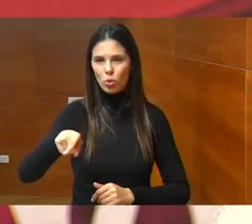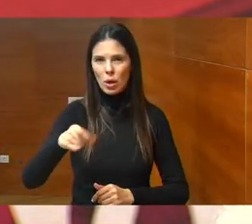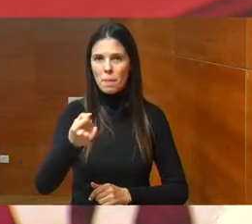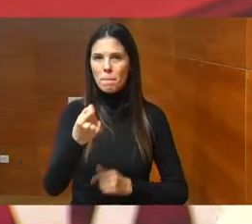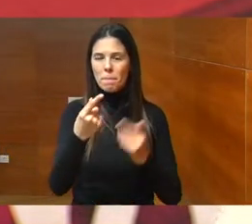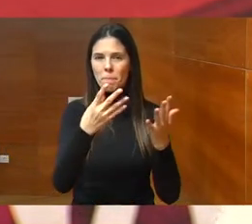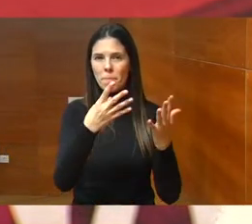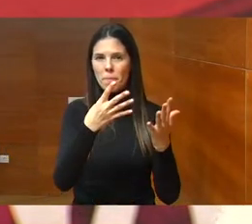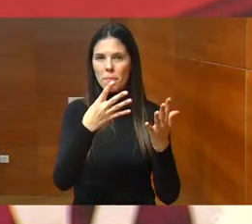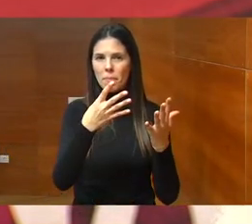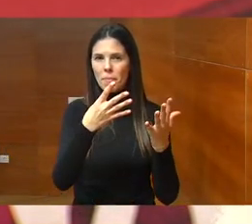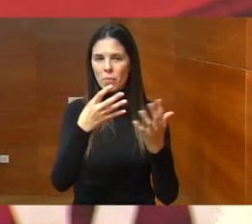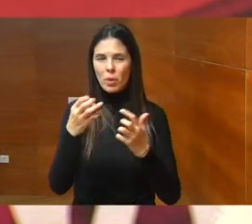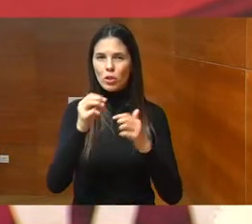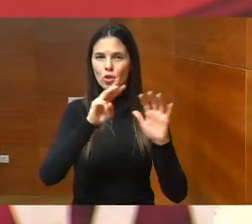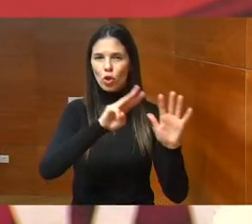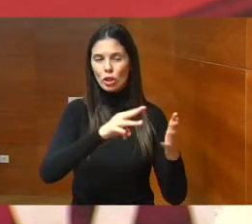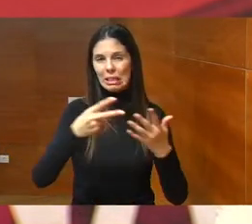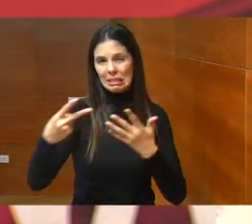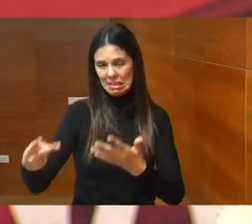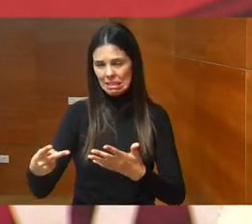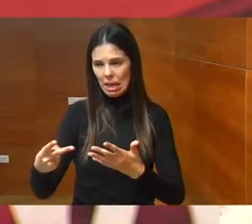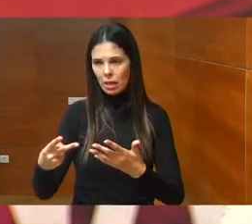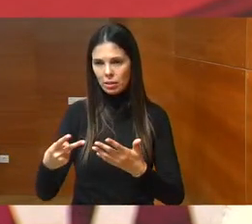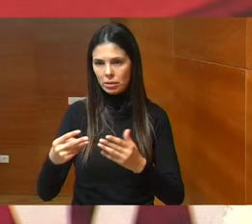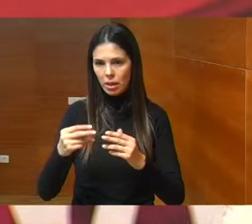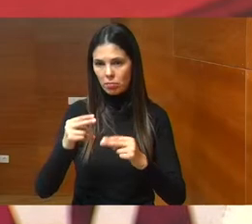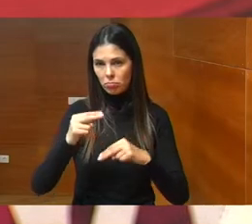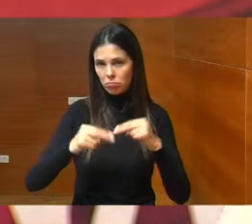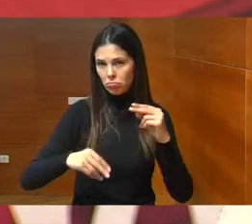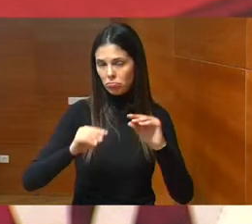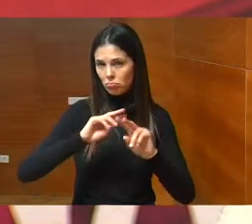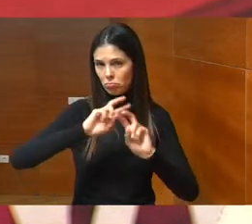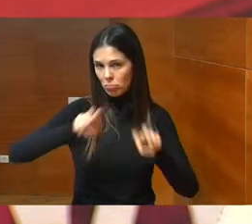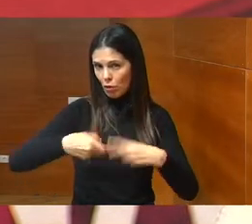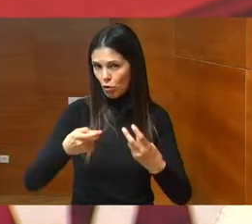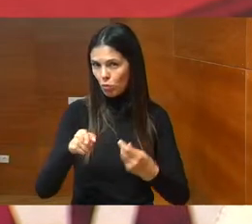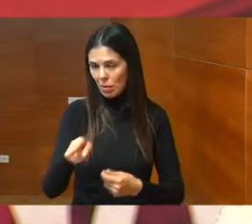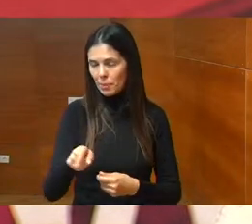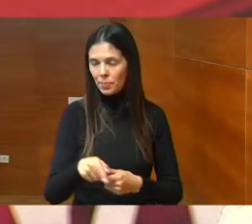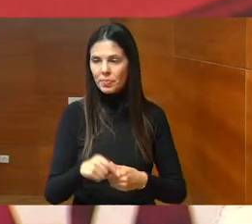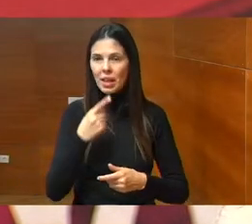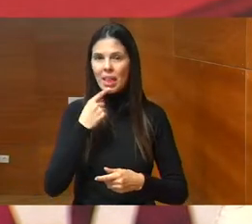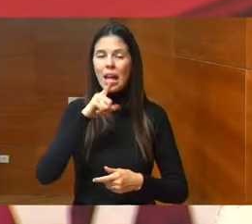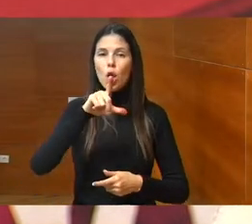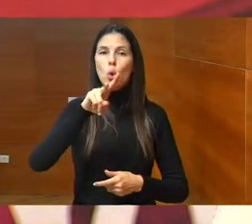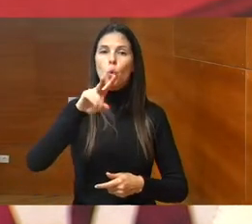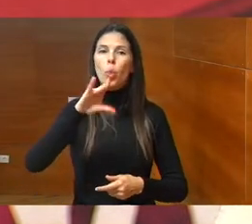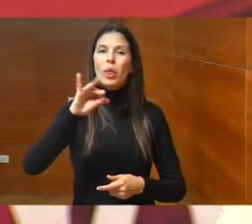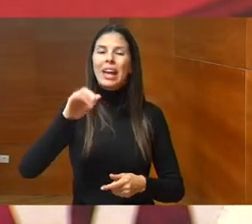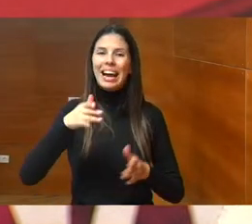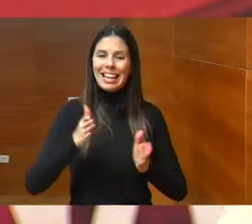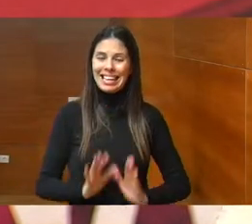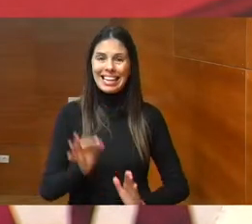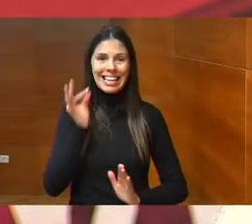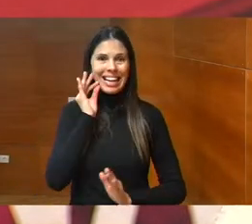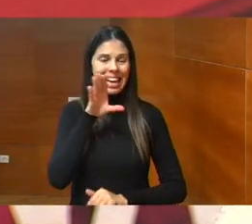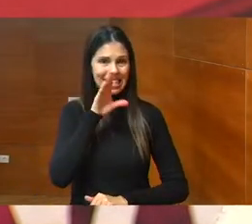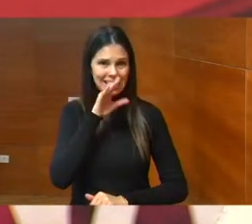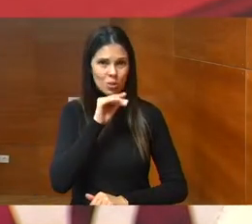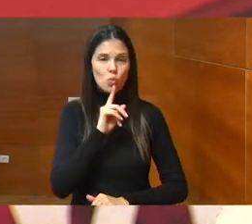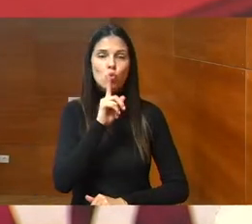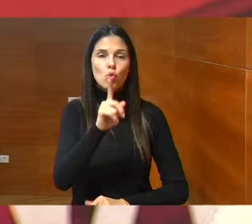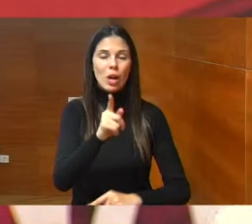en 1877 Entonces estamos afalar que Lucía Villa de chichana con un año y medio